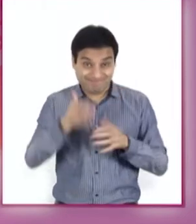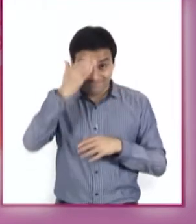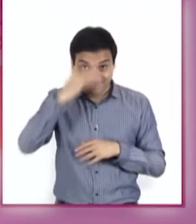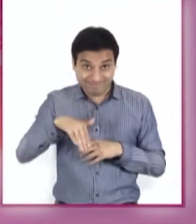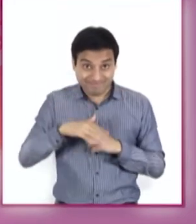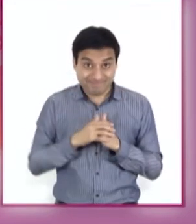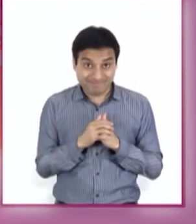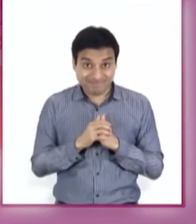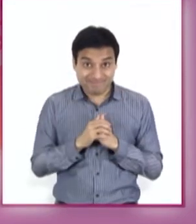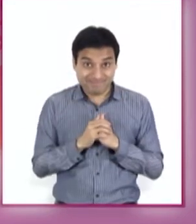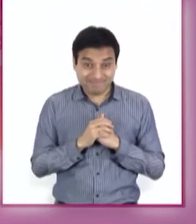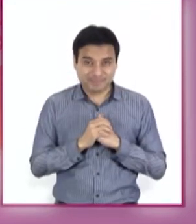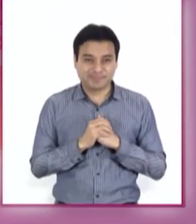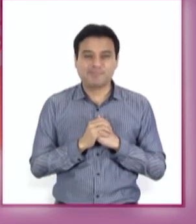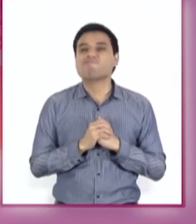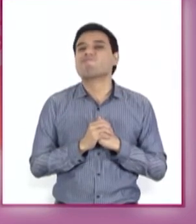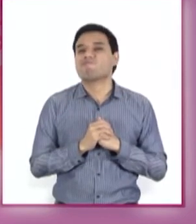respuesta?